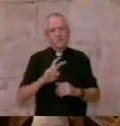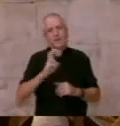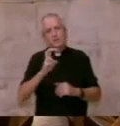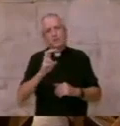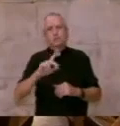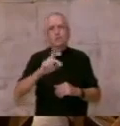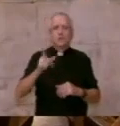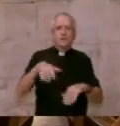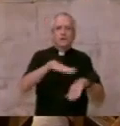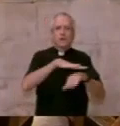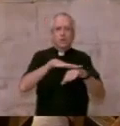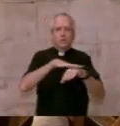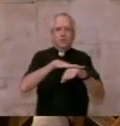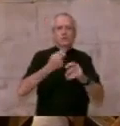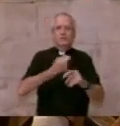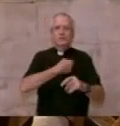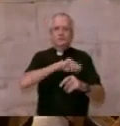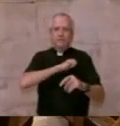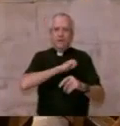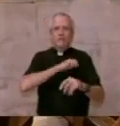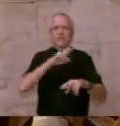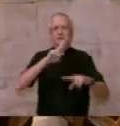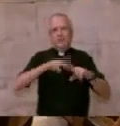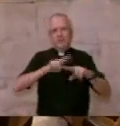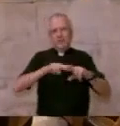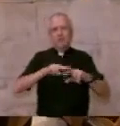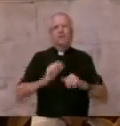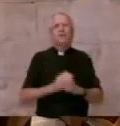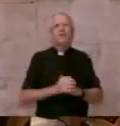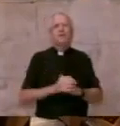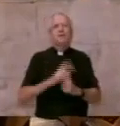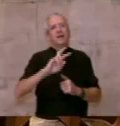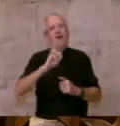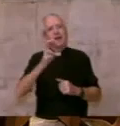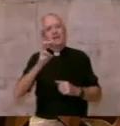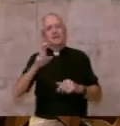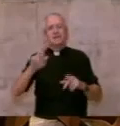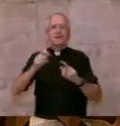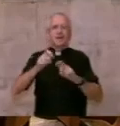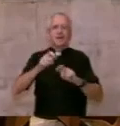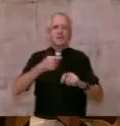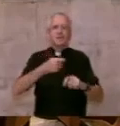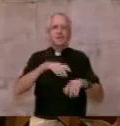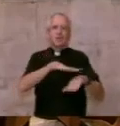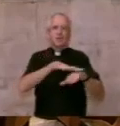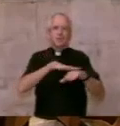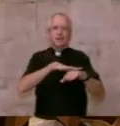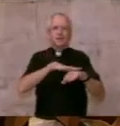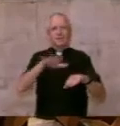hacer presente por una indisposición. Al subdelegado del Gobierno de España en Tarragona.